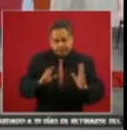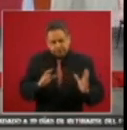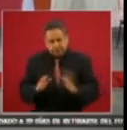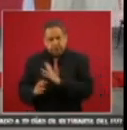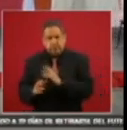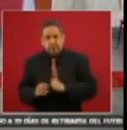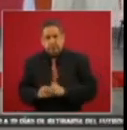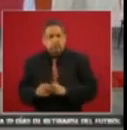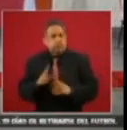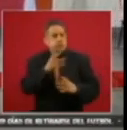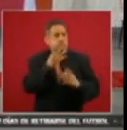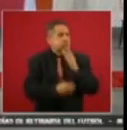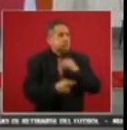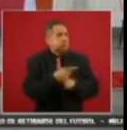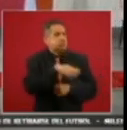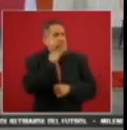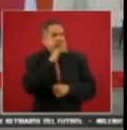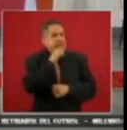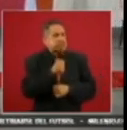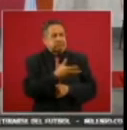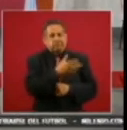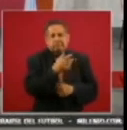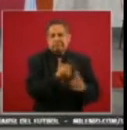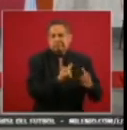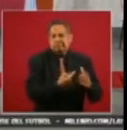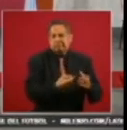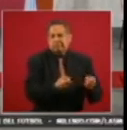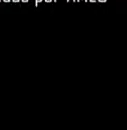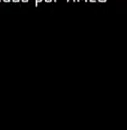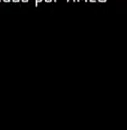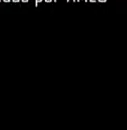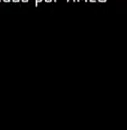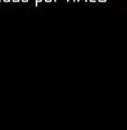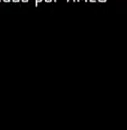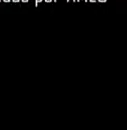por el caño de la corrupción, que es dinero del pueblo.